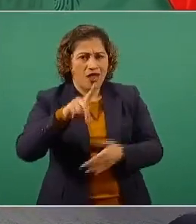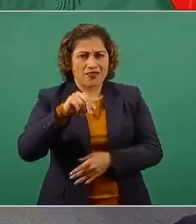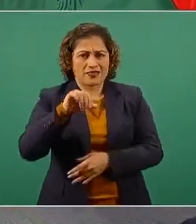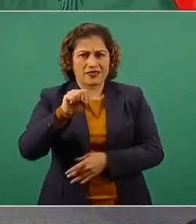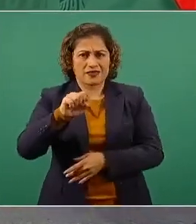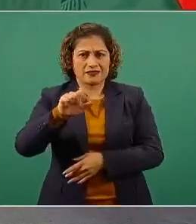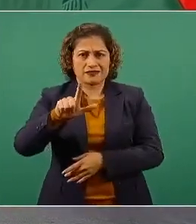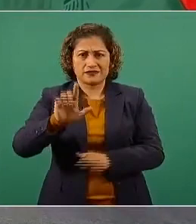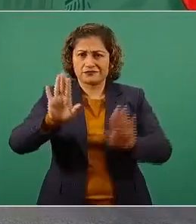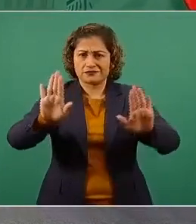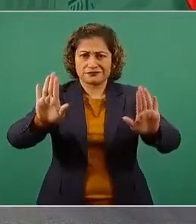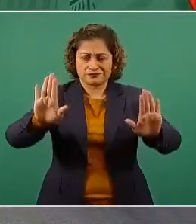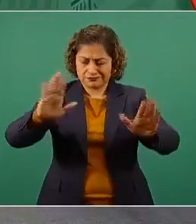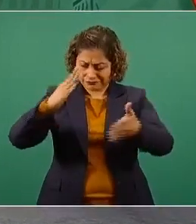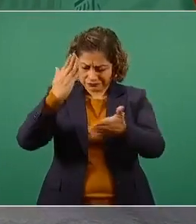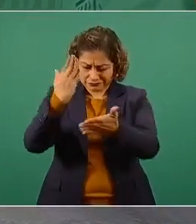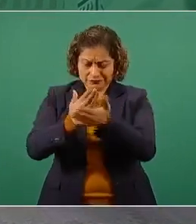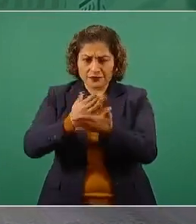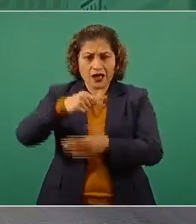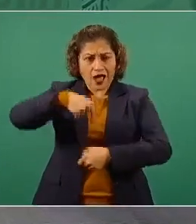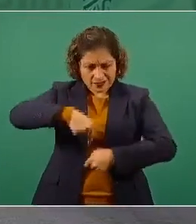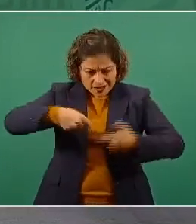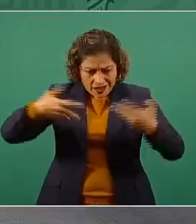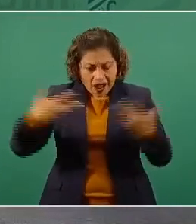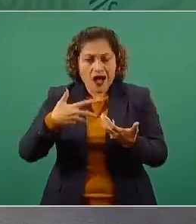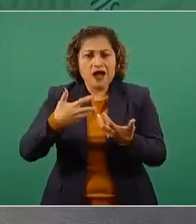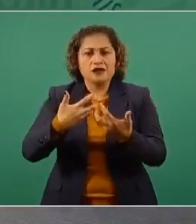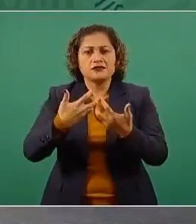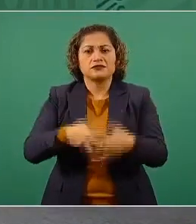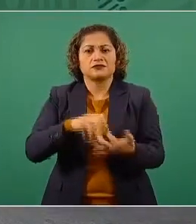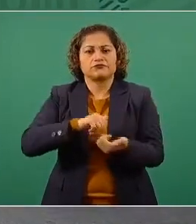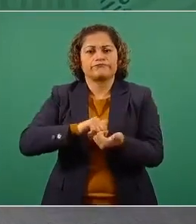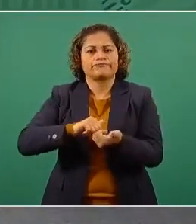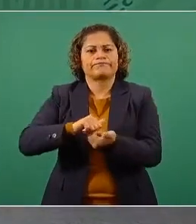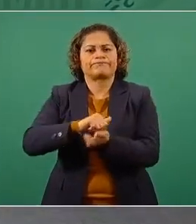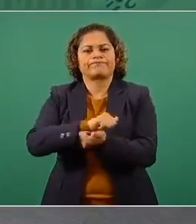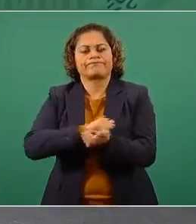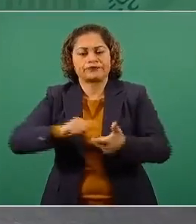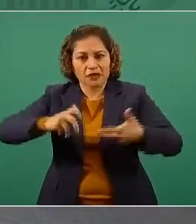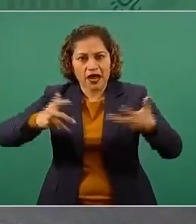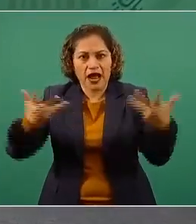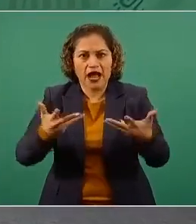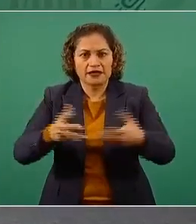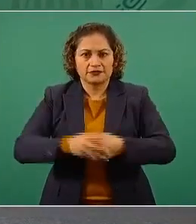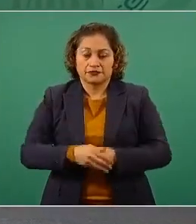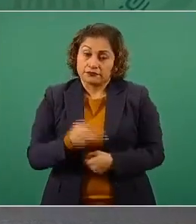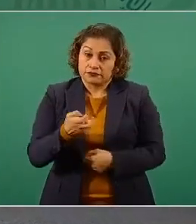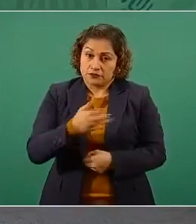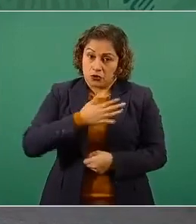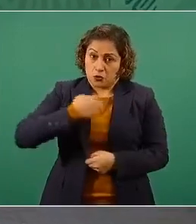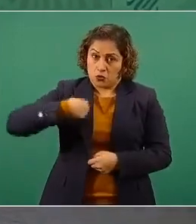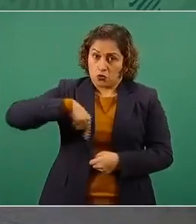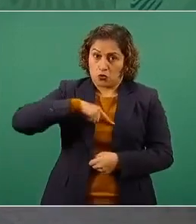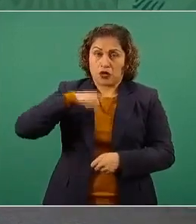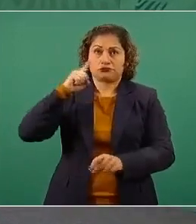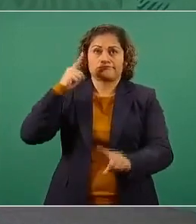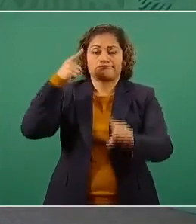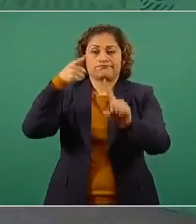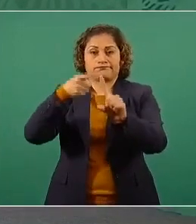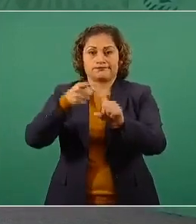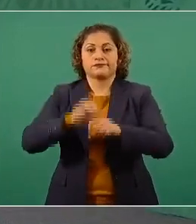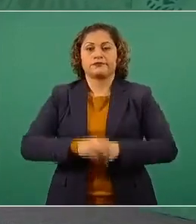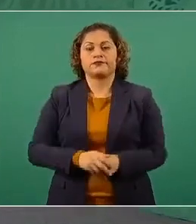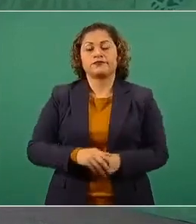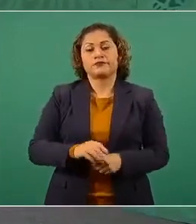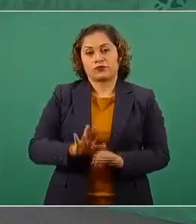país, producir lo que consumimos. Esa es la política. Y en el caso del petróleo, pues es